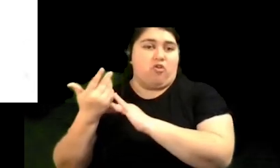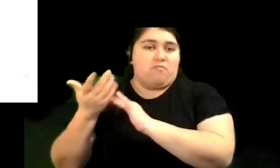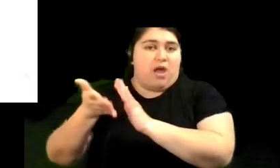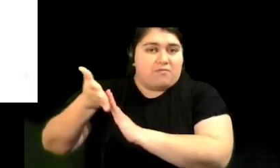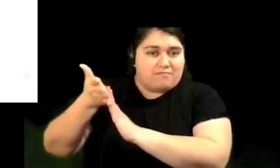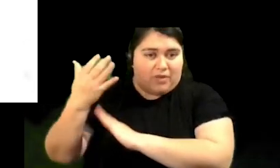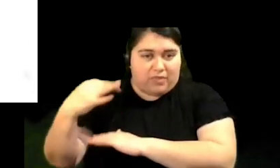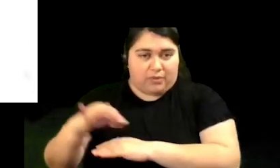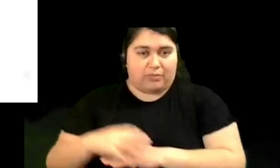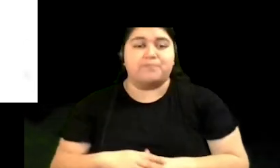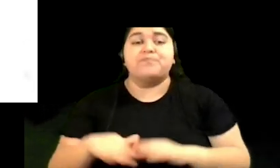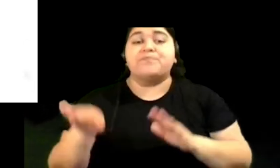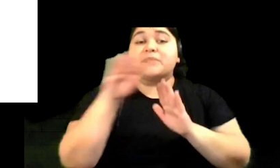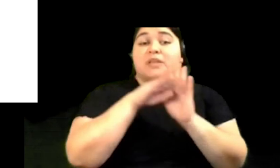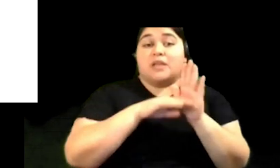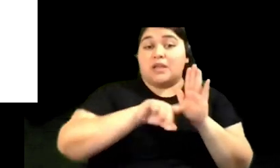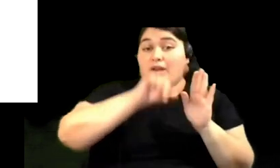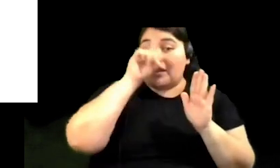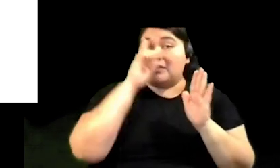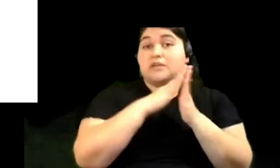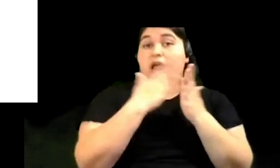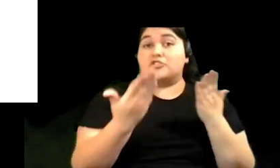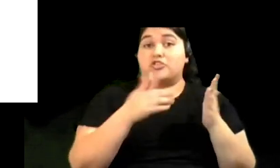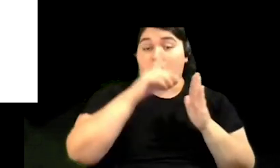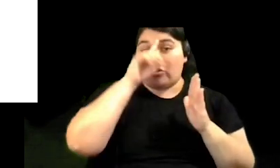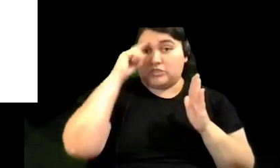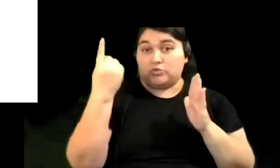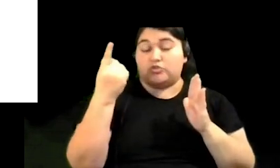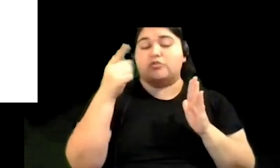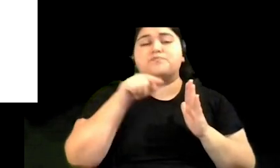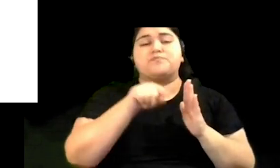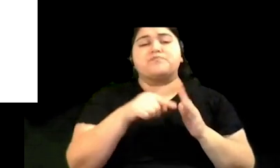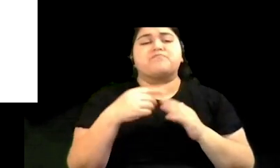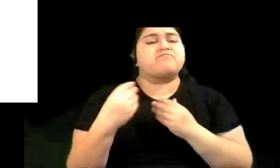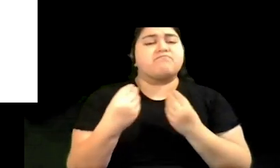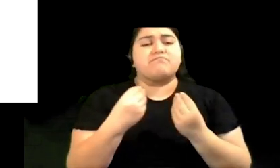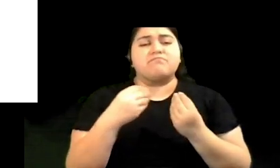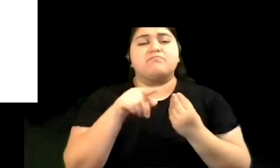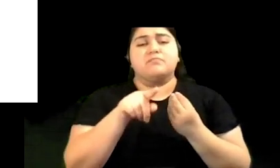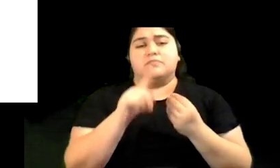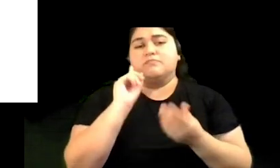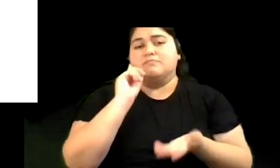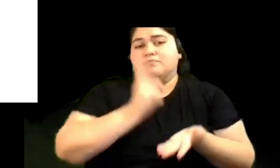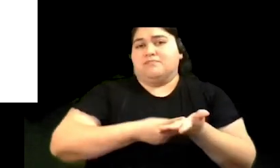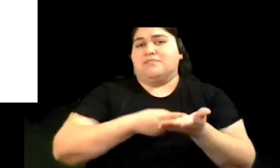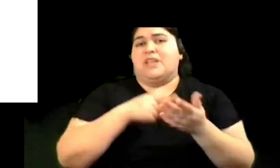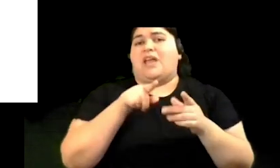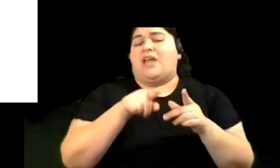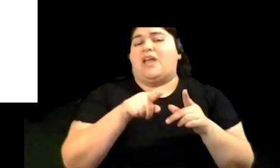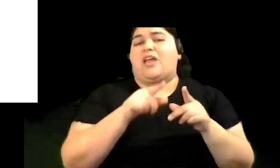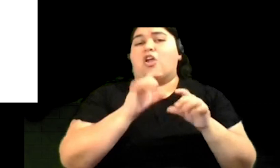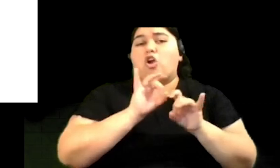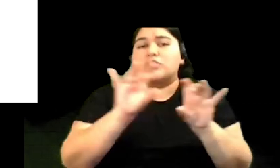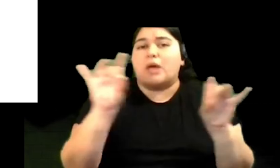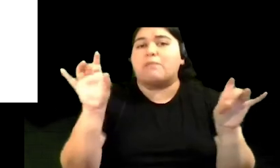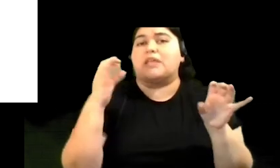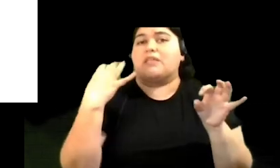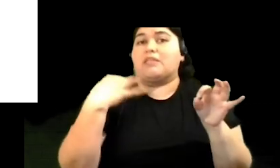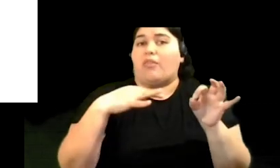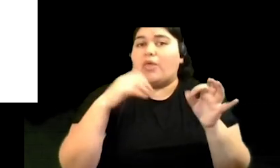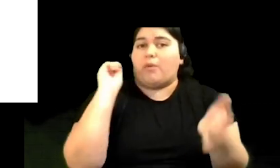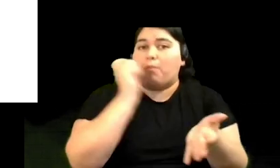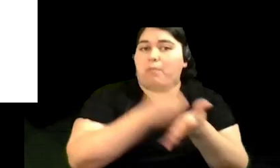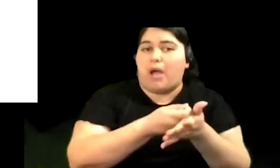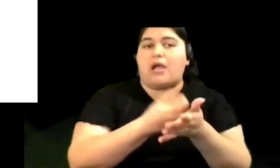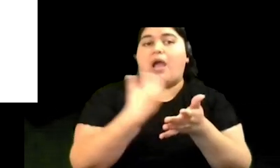Nacional? El artículo 41 de la Constitución ha establecido este concepto, ¿no? El que contamina paga y que debe